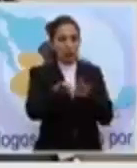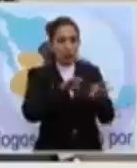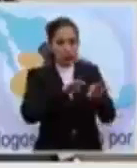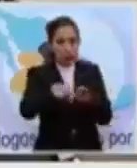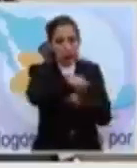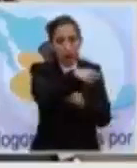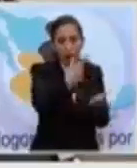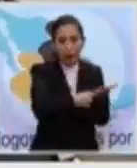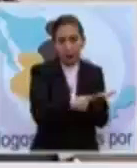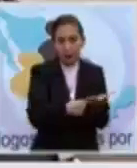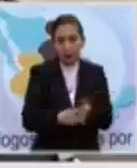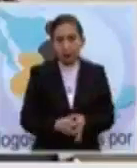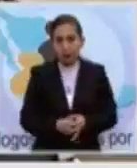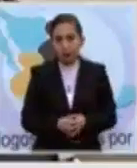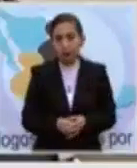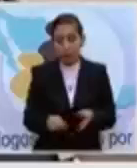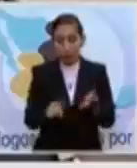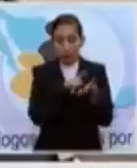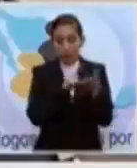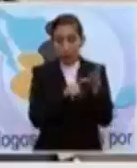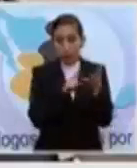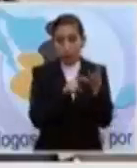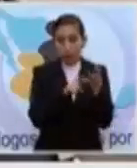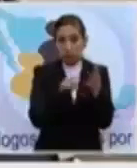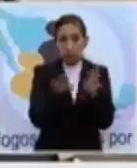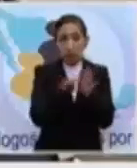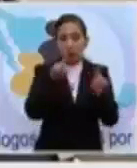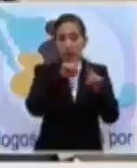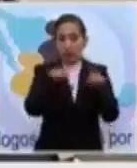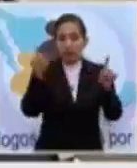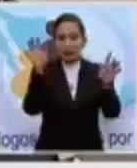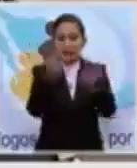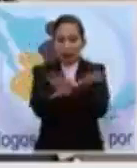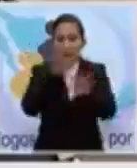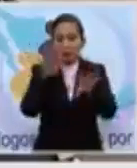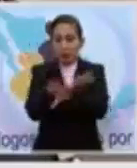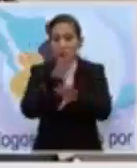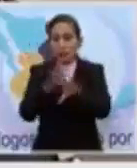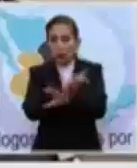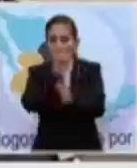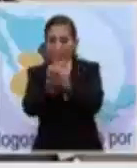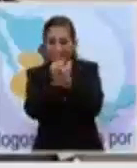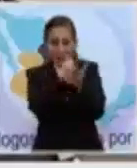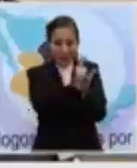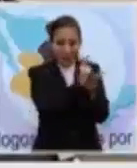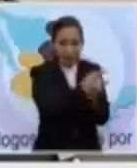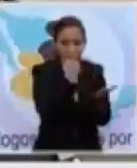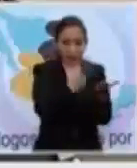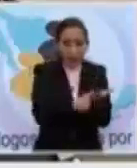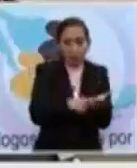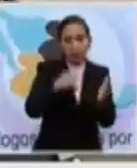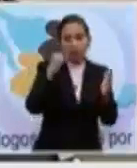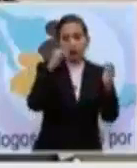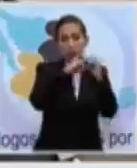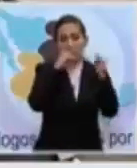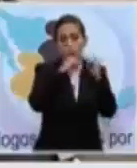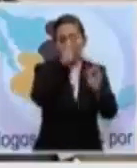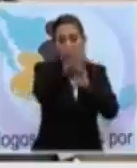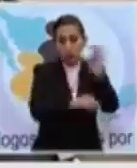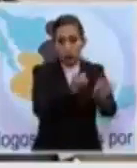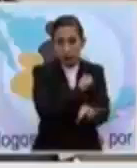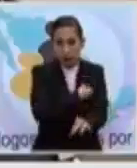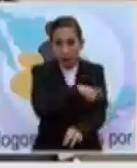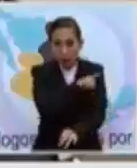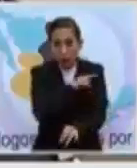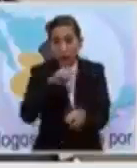cómo operaría. Y un cuarto punto sería una serie de reformas en el marco jurídico de las instituciones de seguridad social y de la